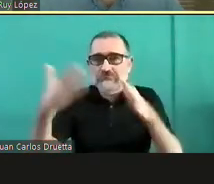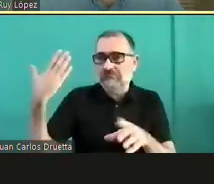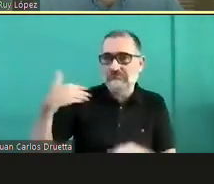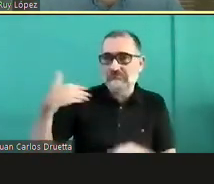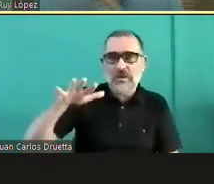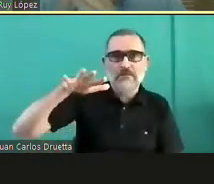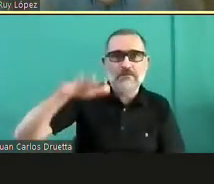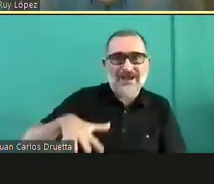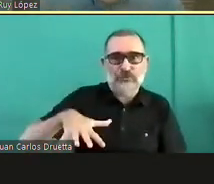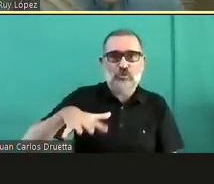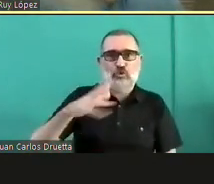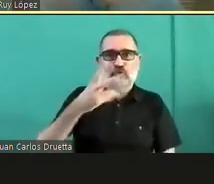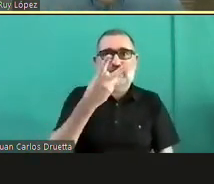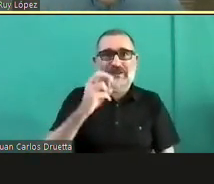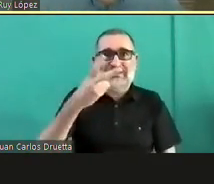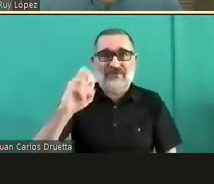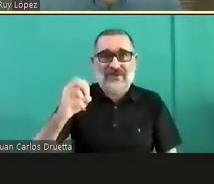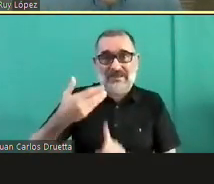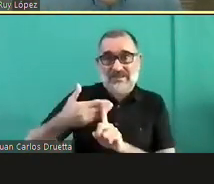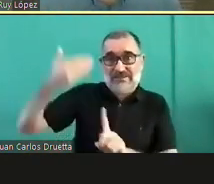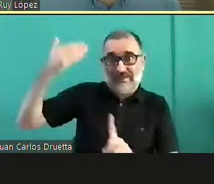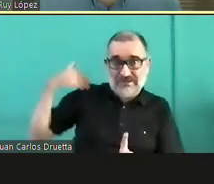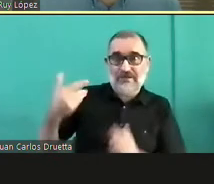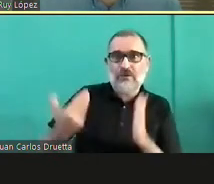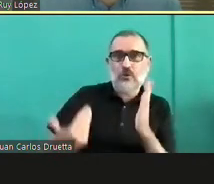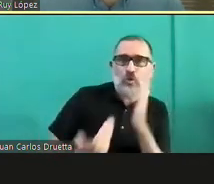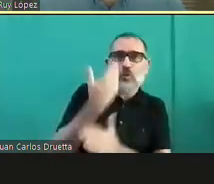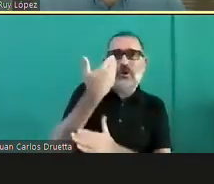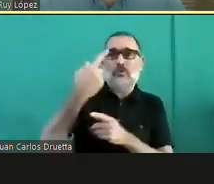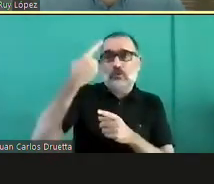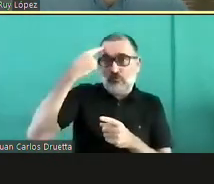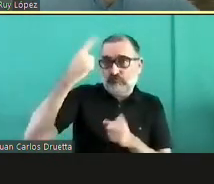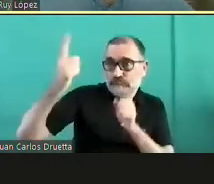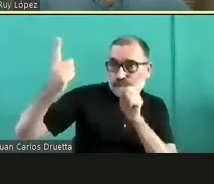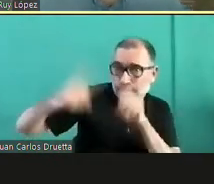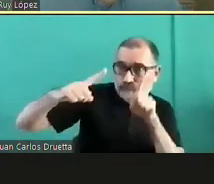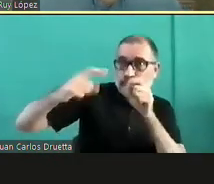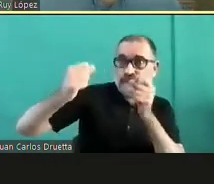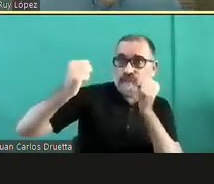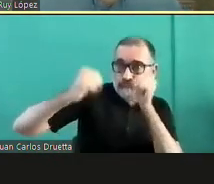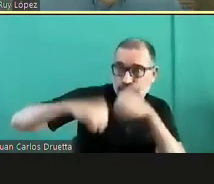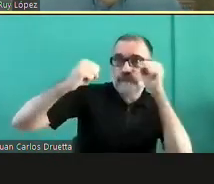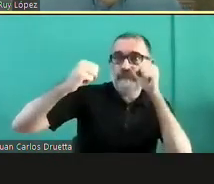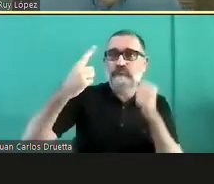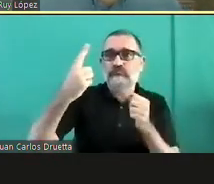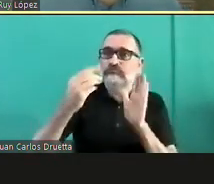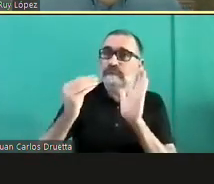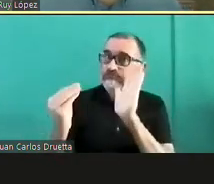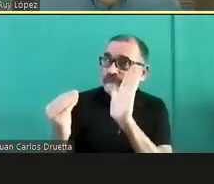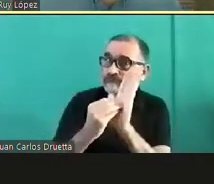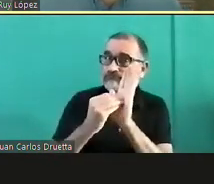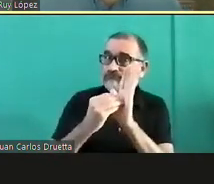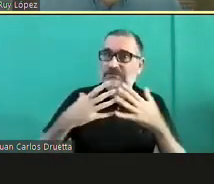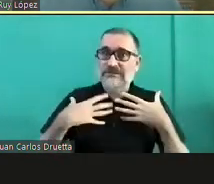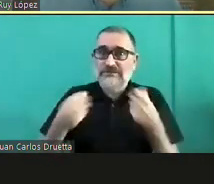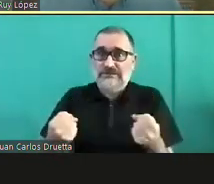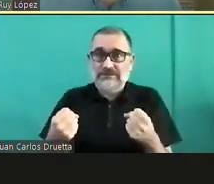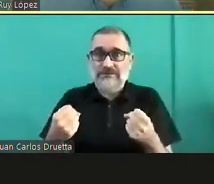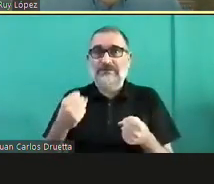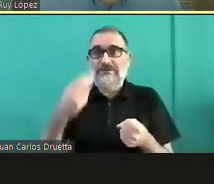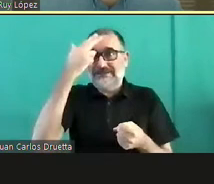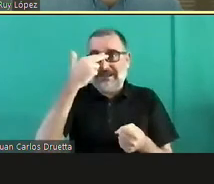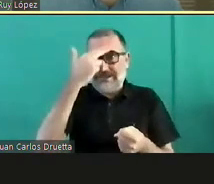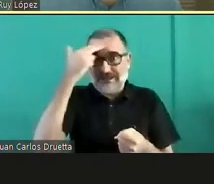o resquicios o huevos legales cada vez teníamos una mayor prevalencia y acceso a estos